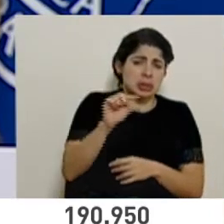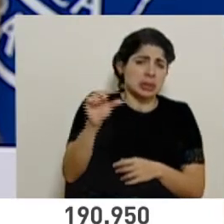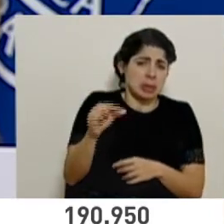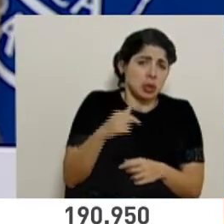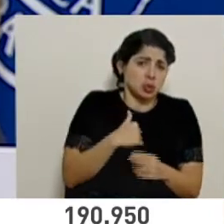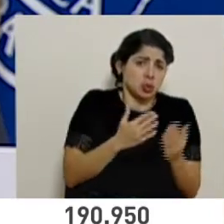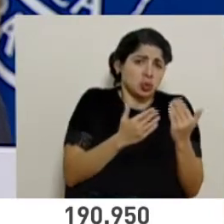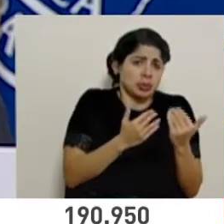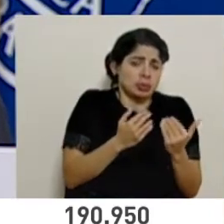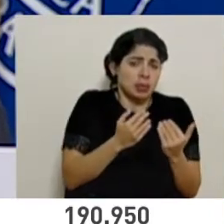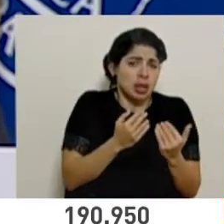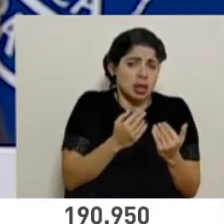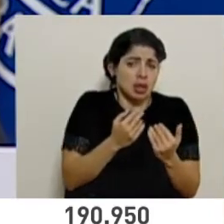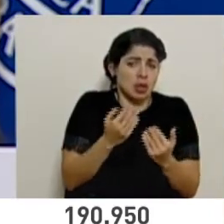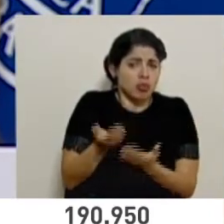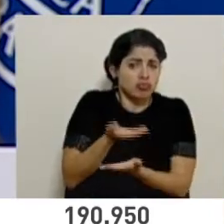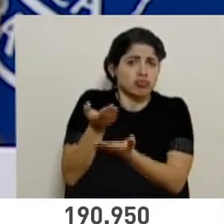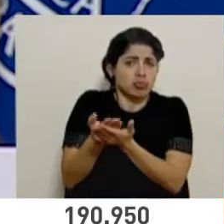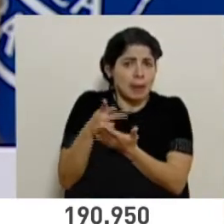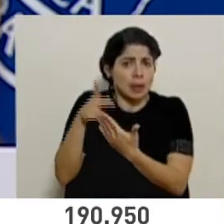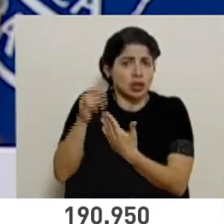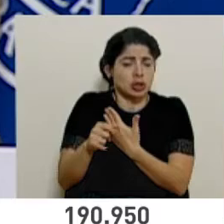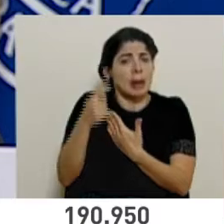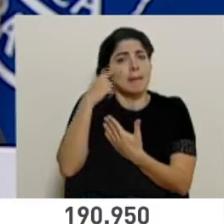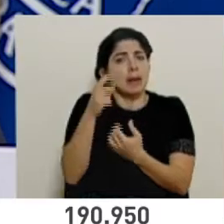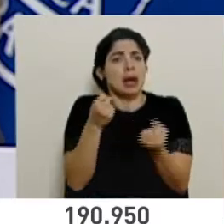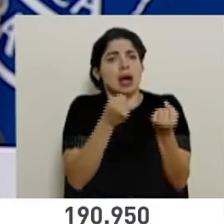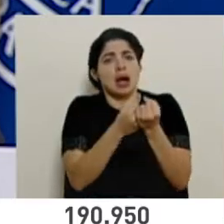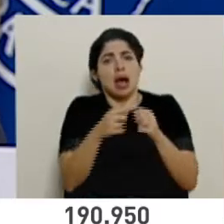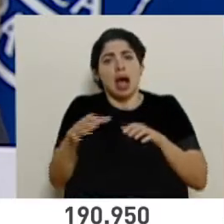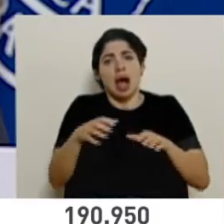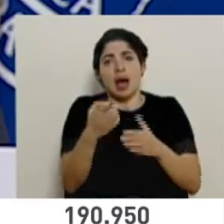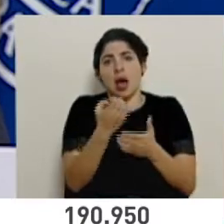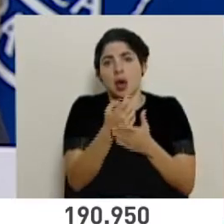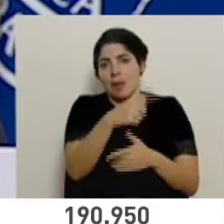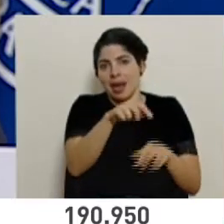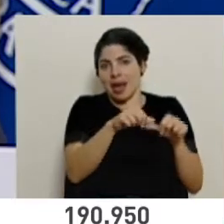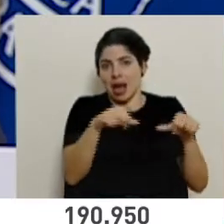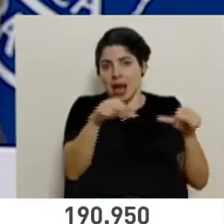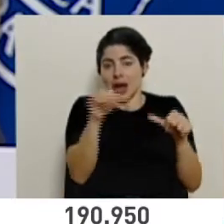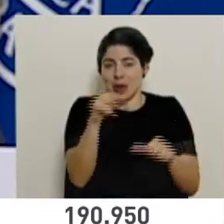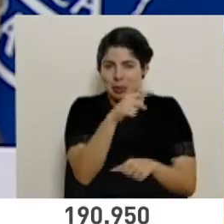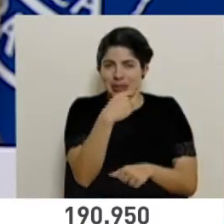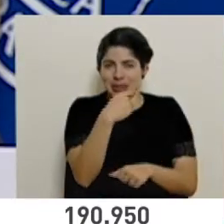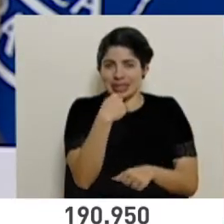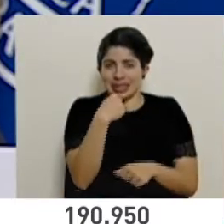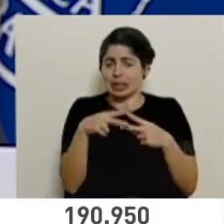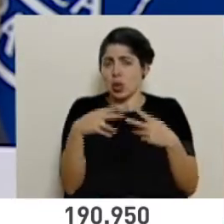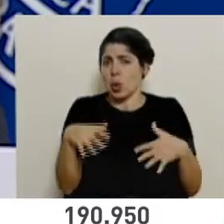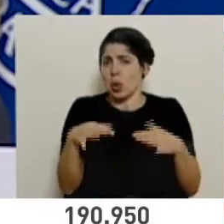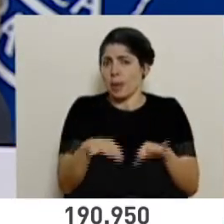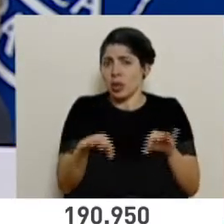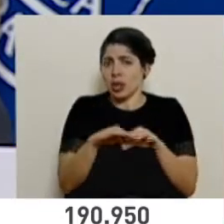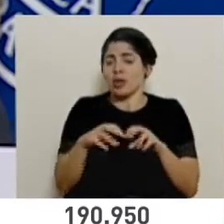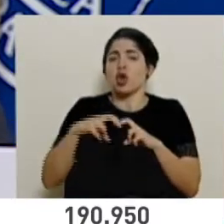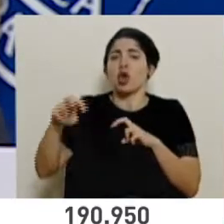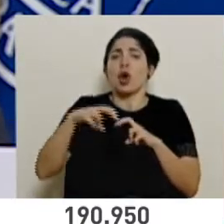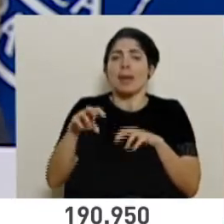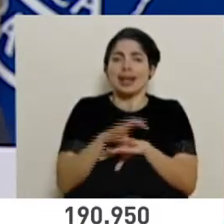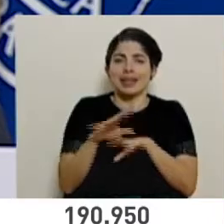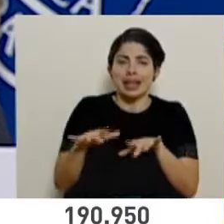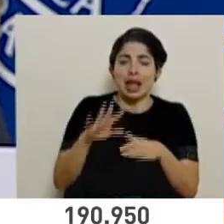espero yo, la convocatoria de los proyectos de reactivación económica específicas para el sector, como los que usted mencionaba, muy importantes, digitales,